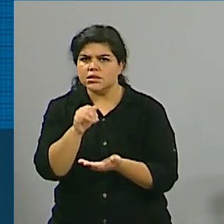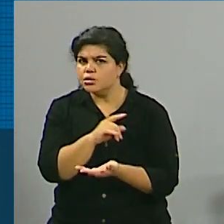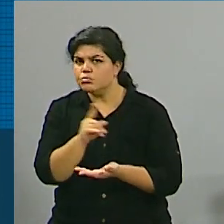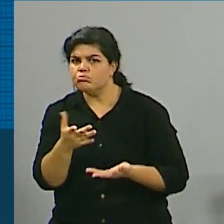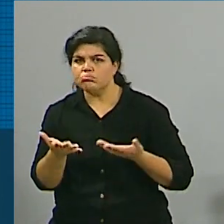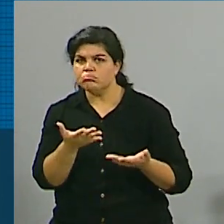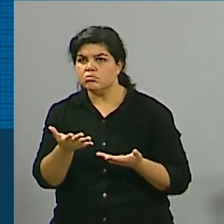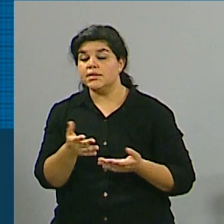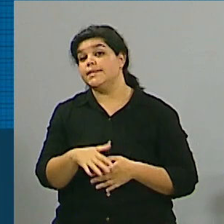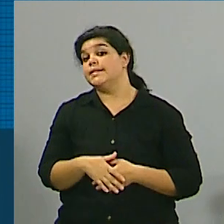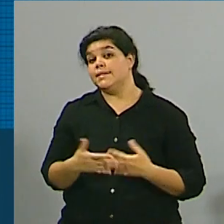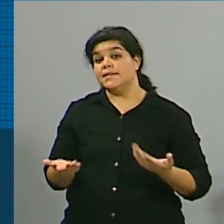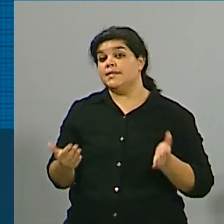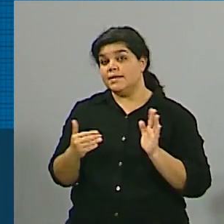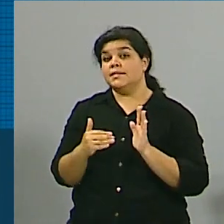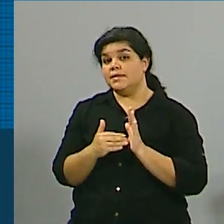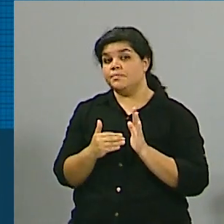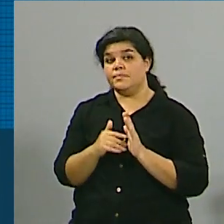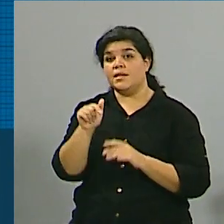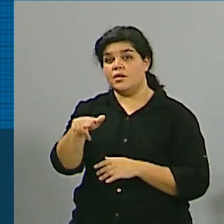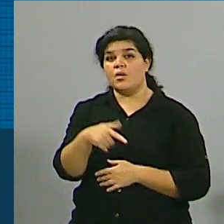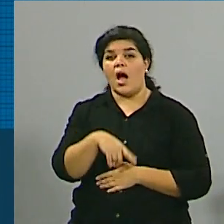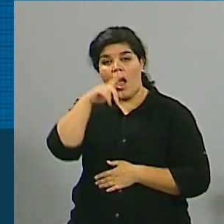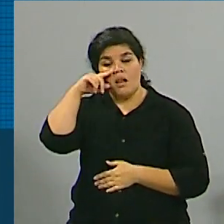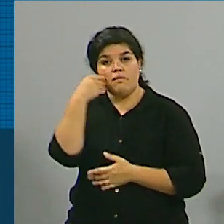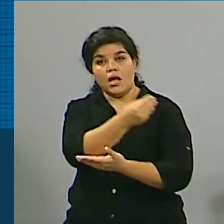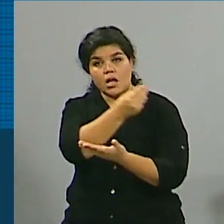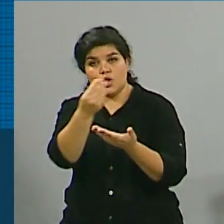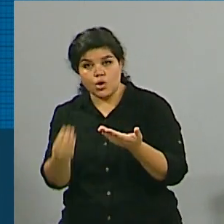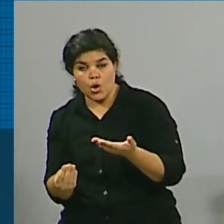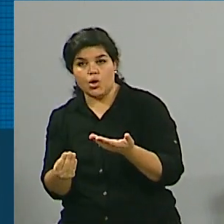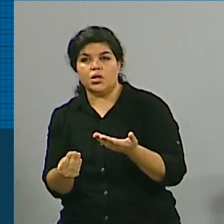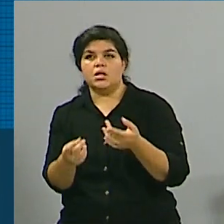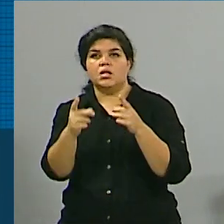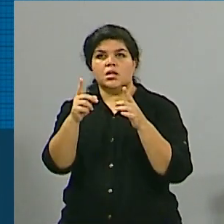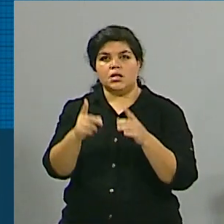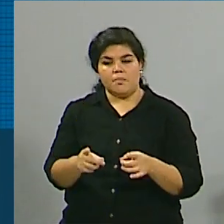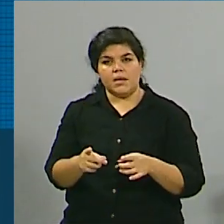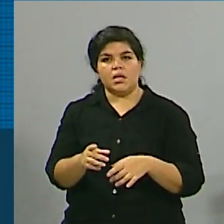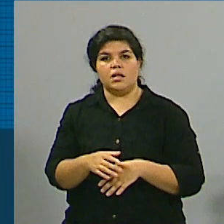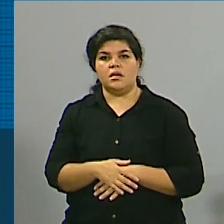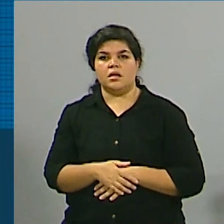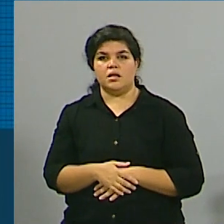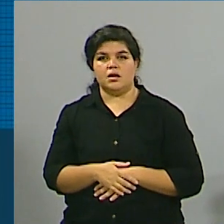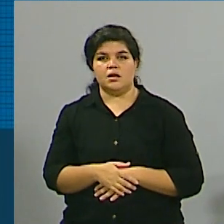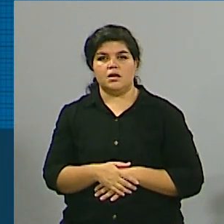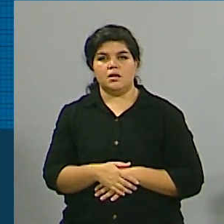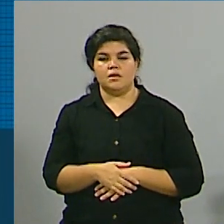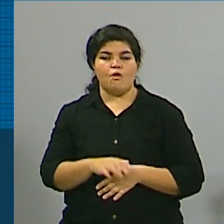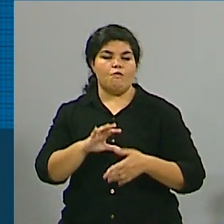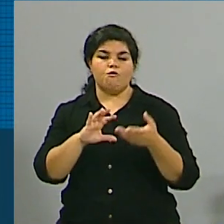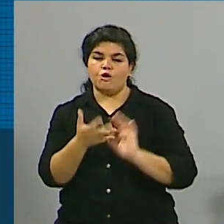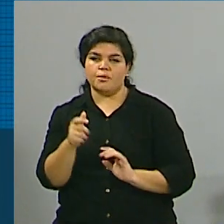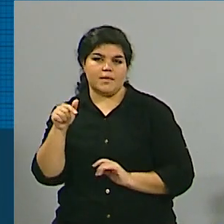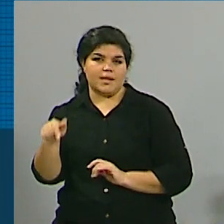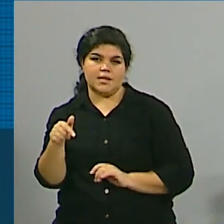cuestión crucial, el renunciamiento tanto de Alberto Fernández como también cuál va a ser la vía que va a tomar